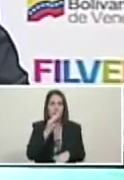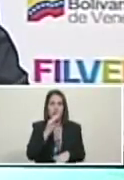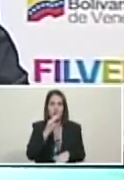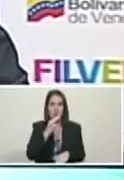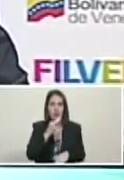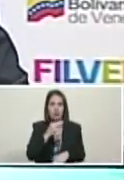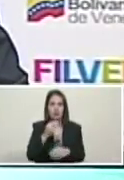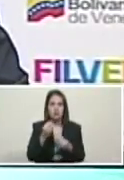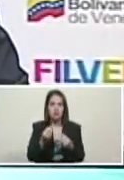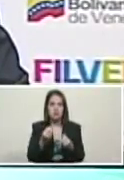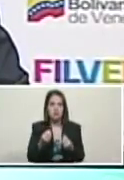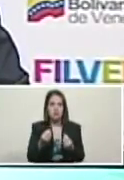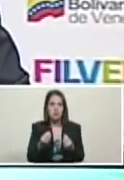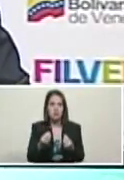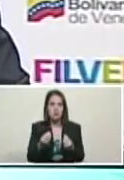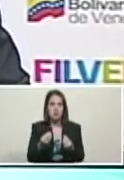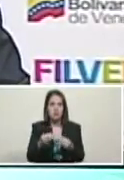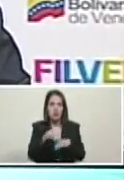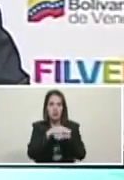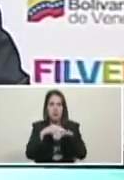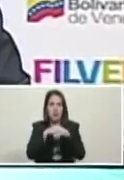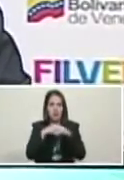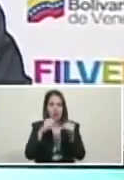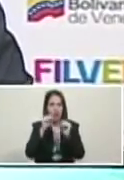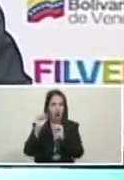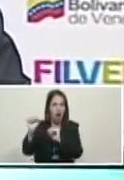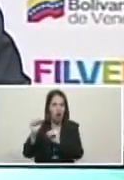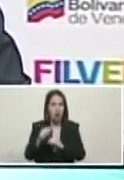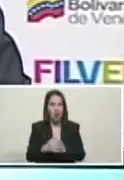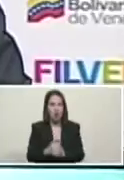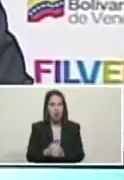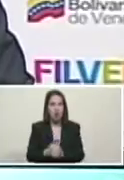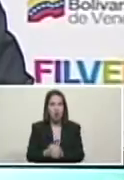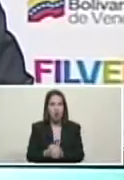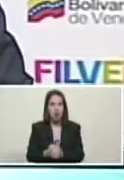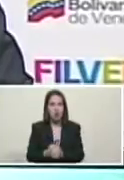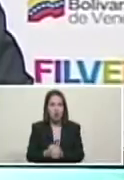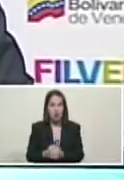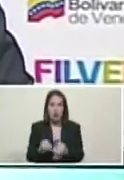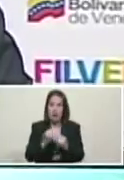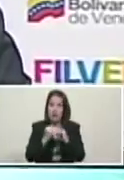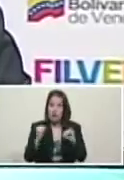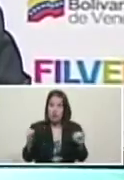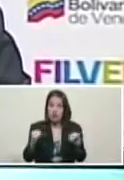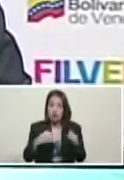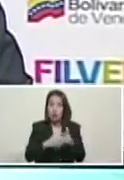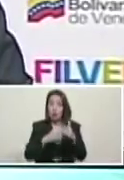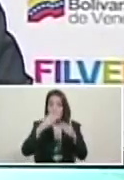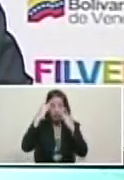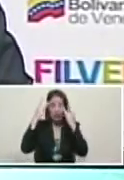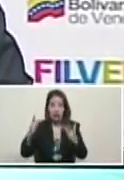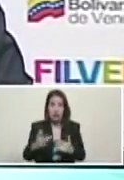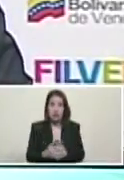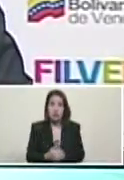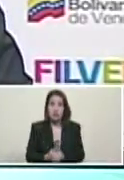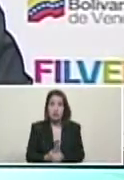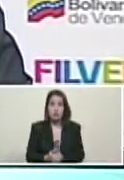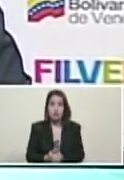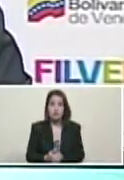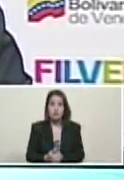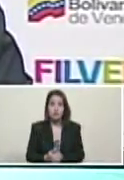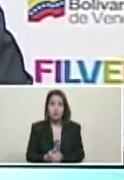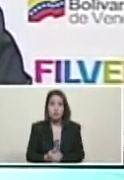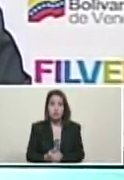de reforzar todas las medidas de inteligencia, contrainteligencia, todas las medidas de